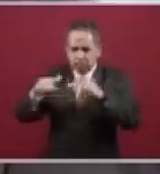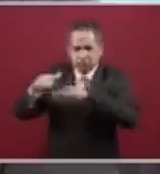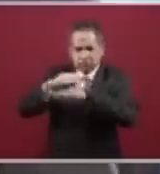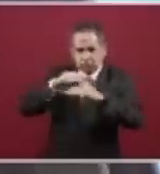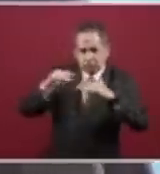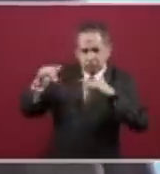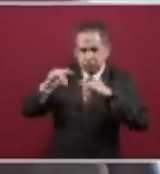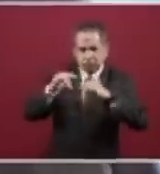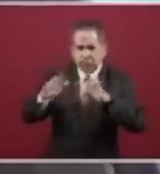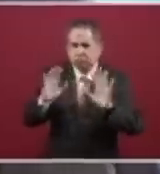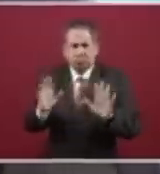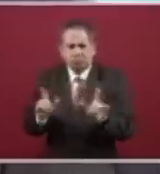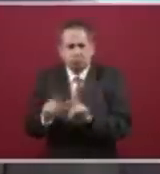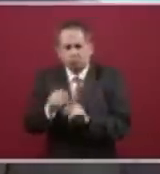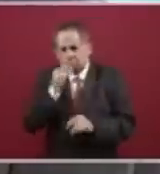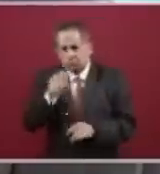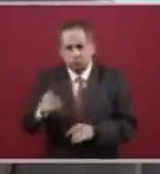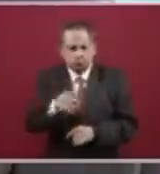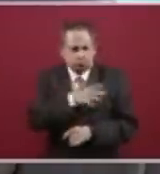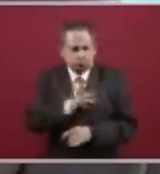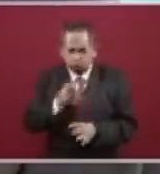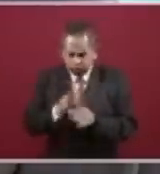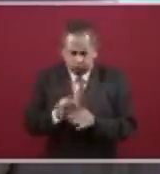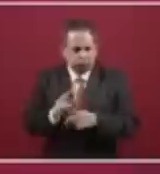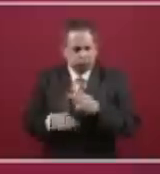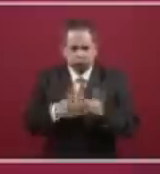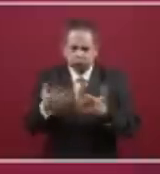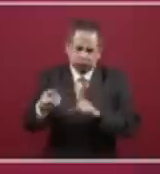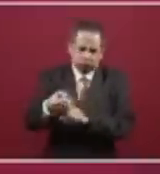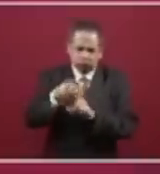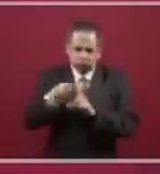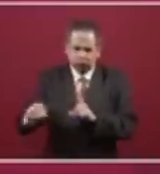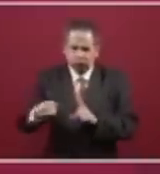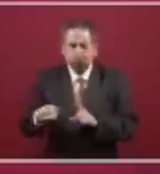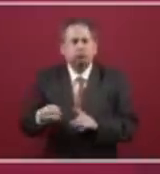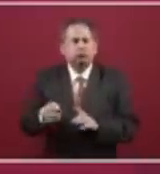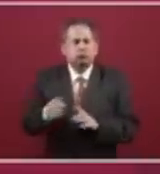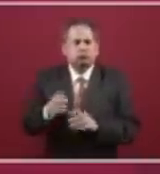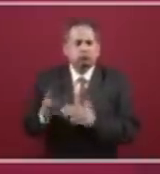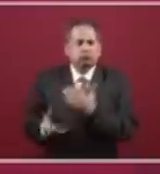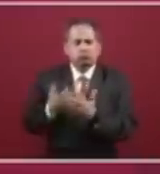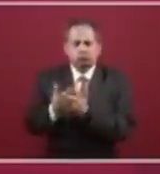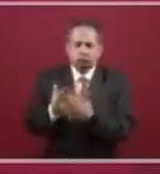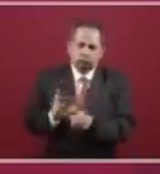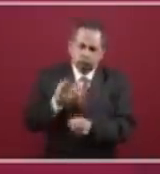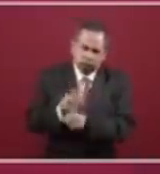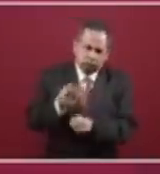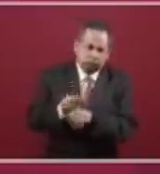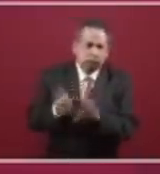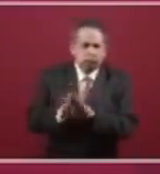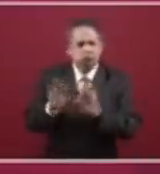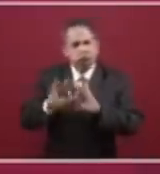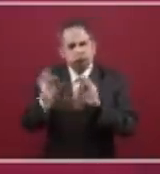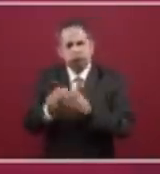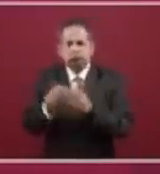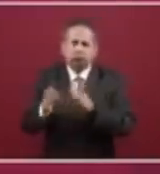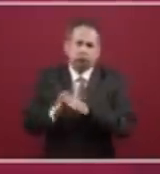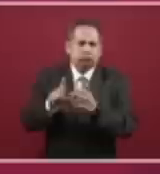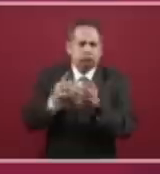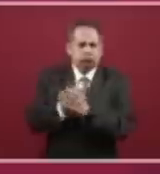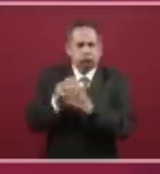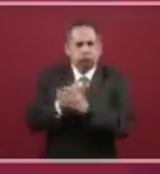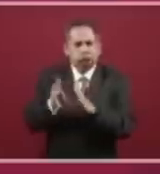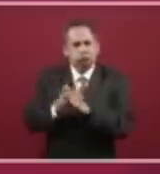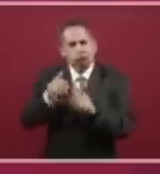que son a las que se refería el señor en general vamos a organizar ahí a replantear la forma en que se van a colocar los